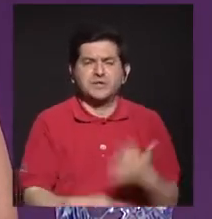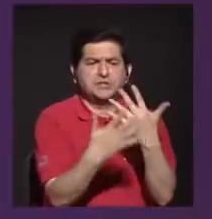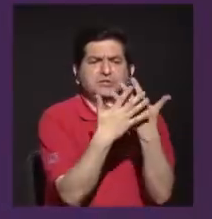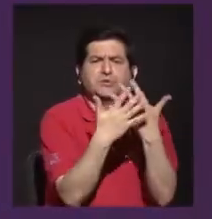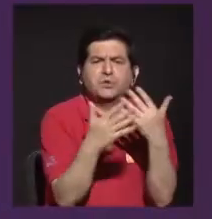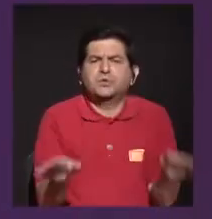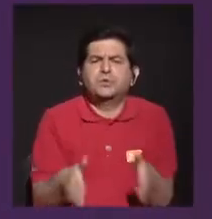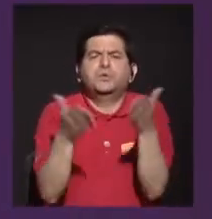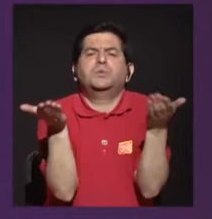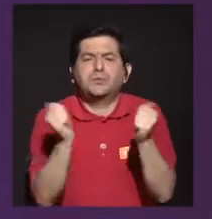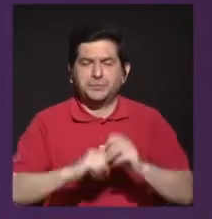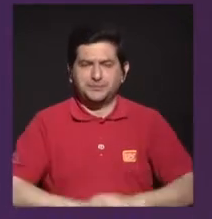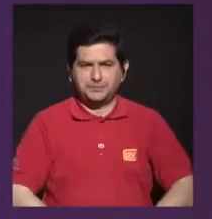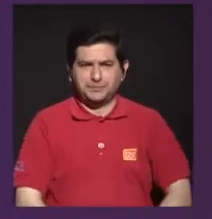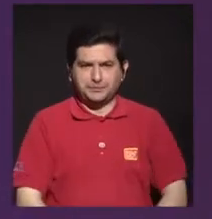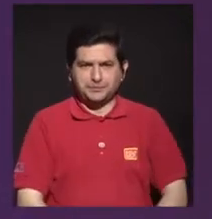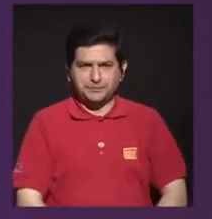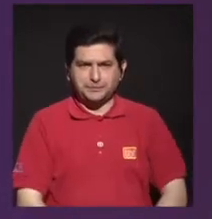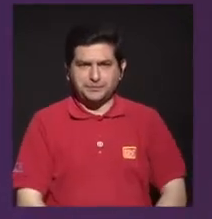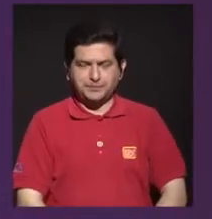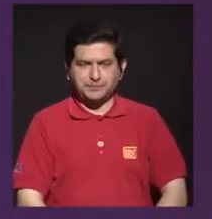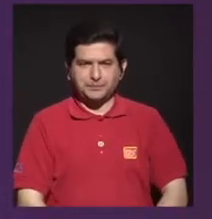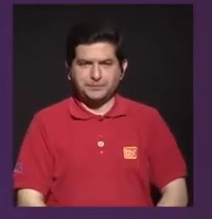carcelarios? Uh-huh.